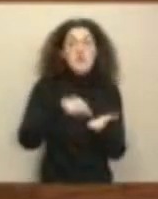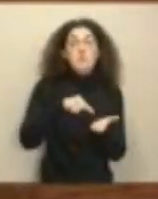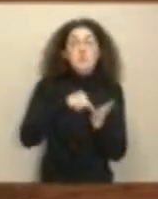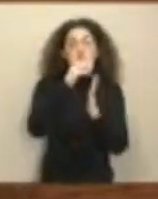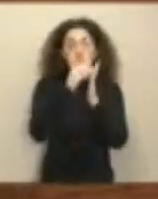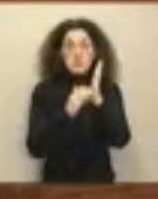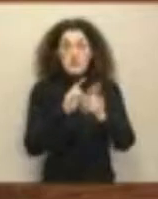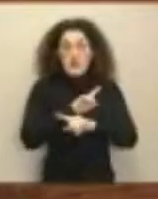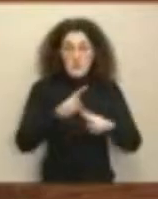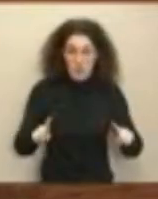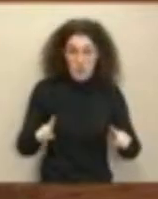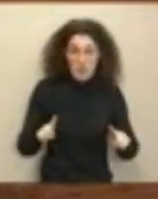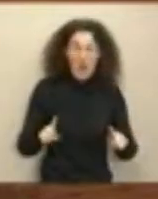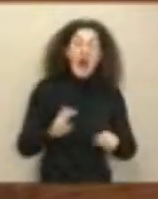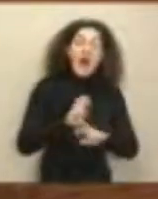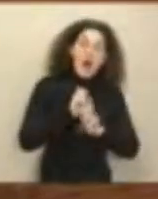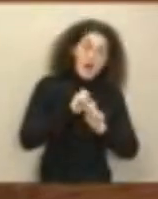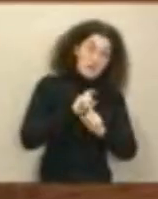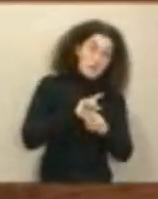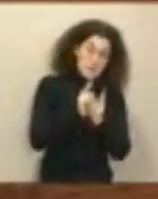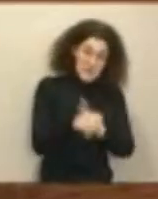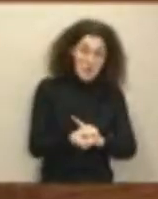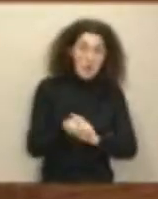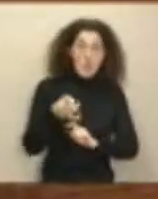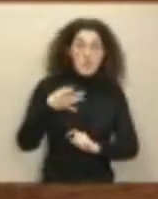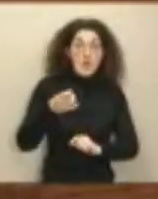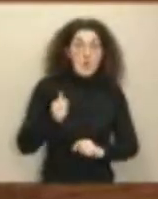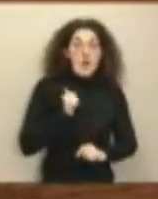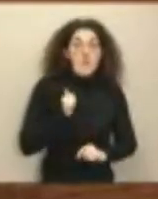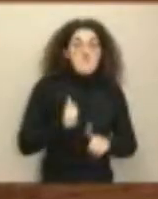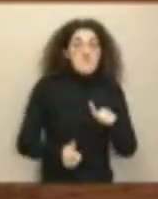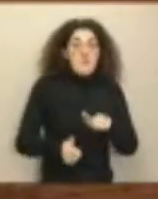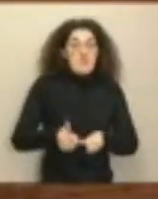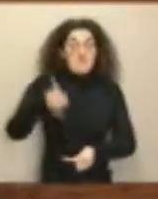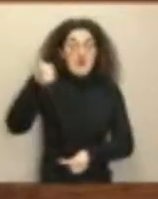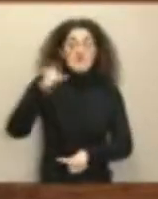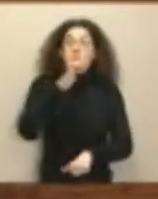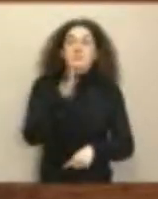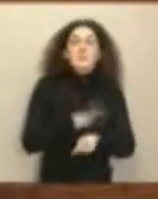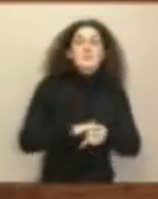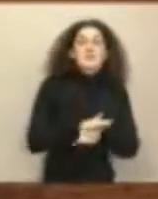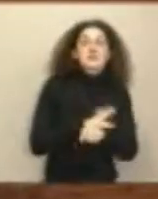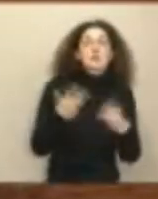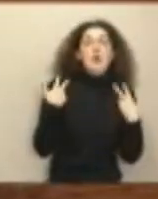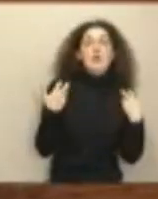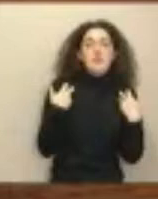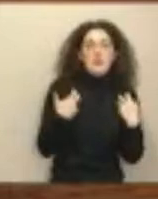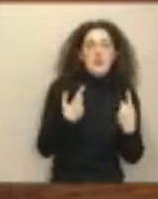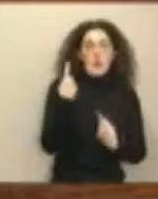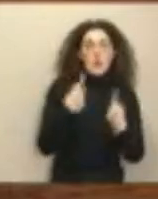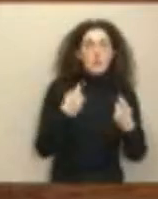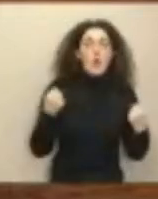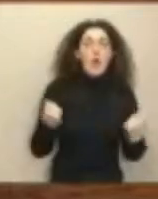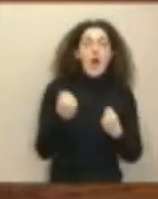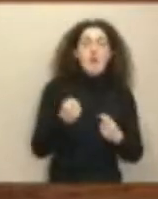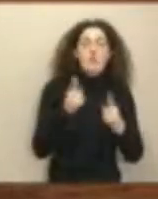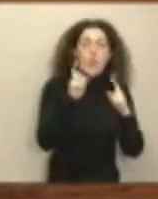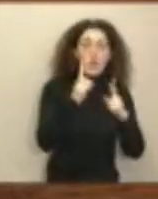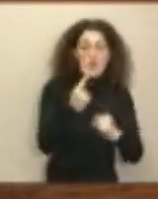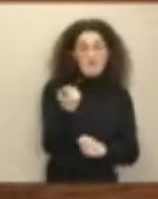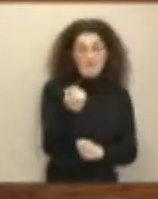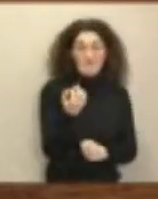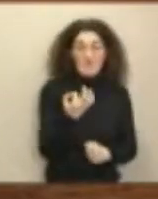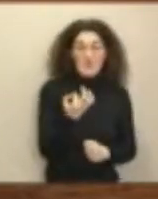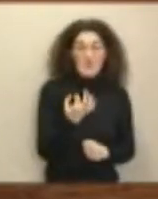más al contrario, se endeudaban más. Por eso algún ministro de Hacienda tuvo que actuar. Y, en